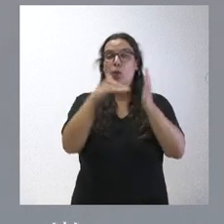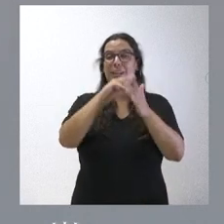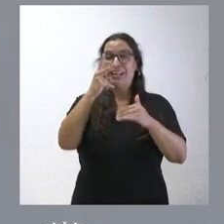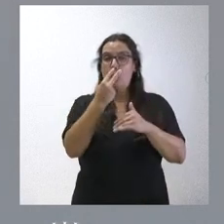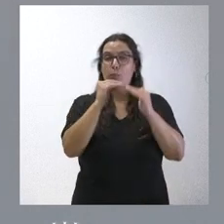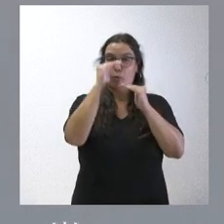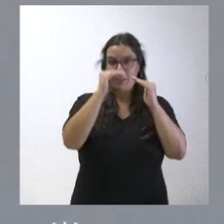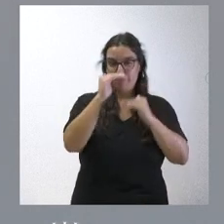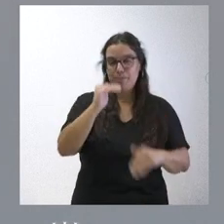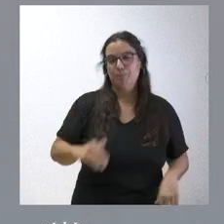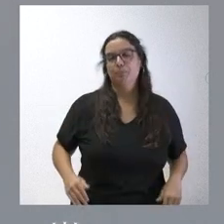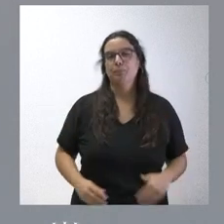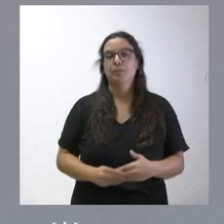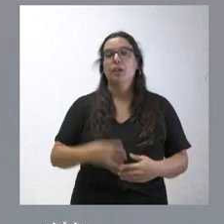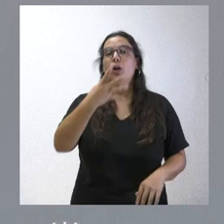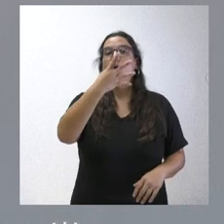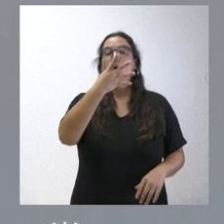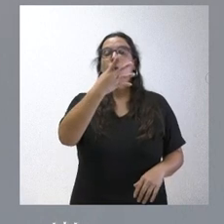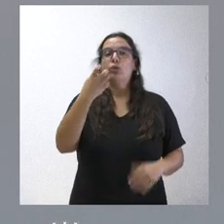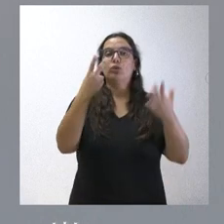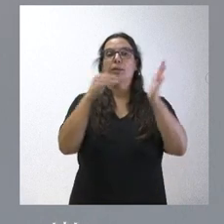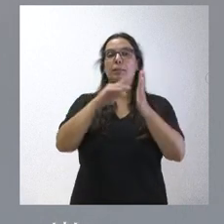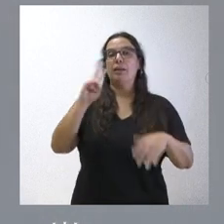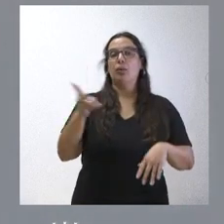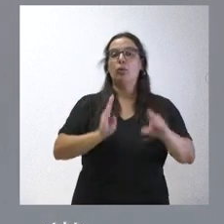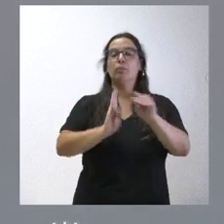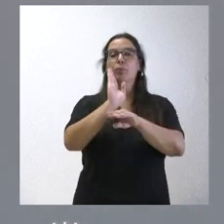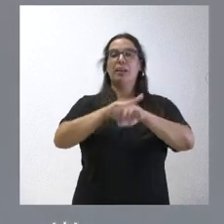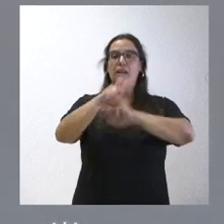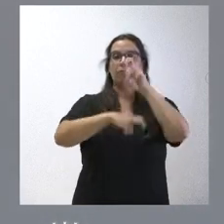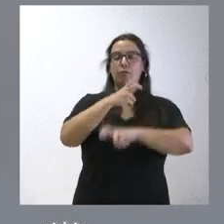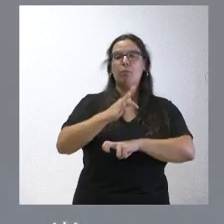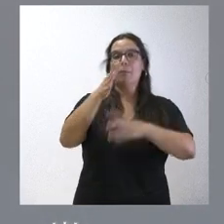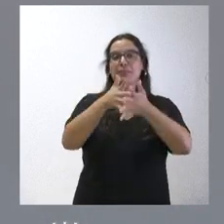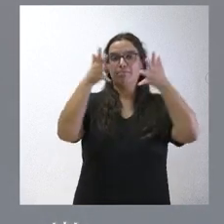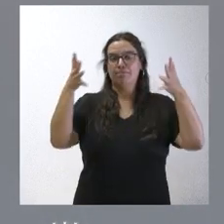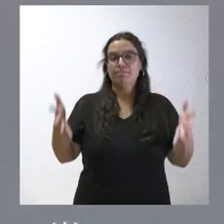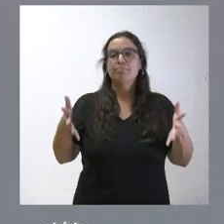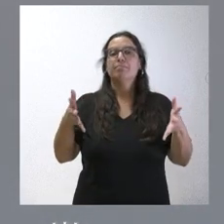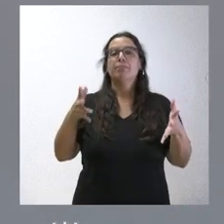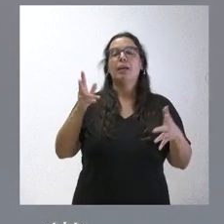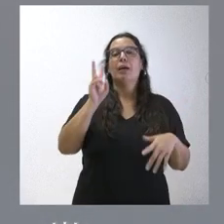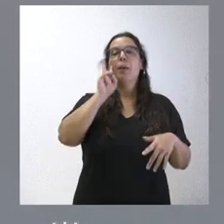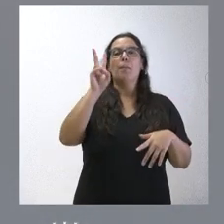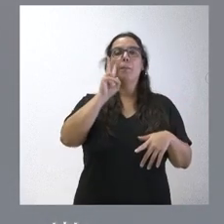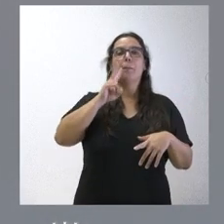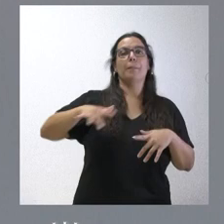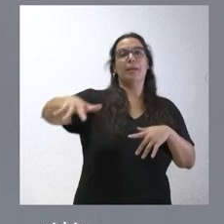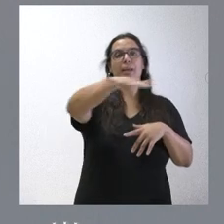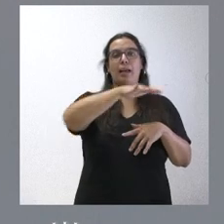euros 470.000 euros es lo que se destina para la reforma y ampliación de los miradores de